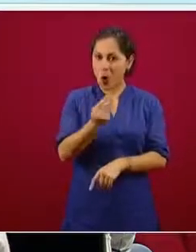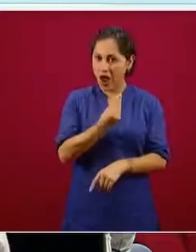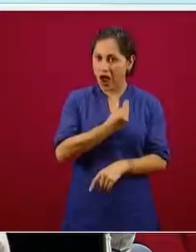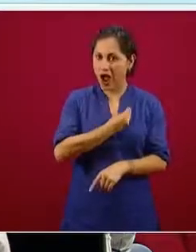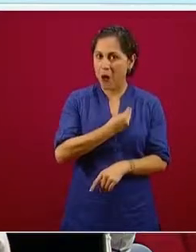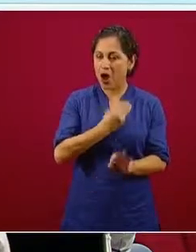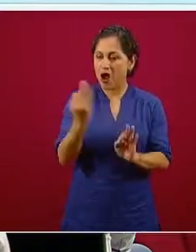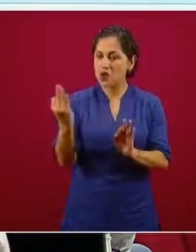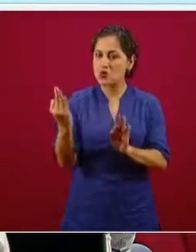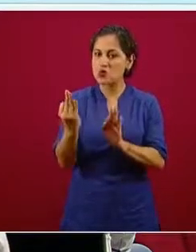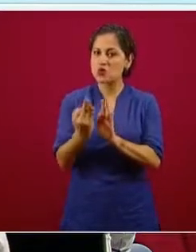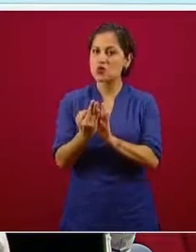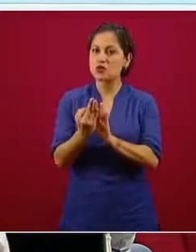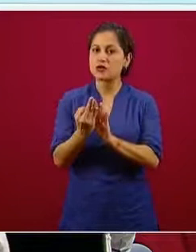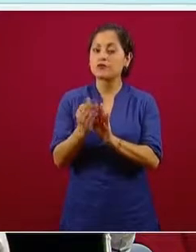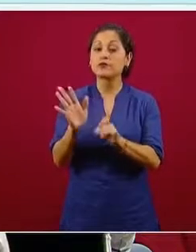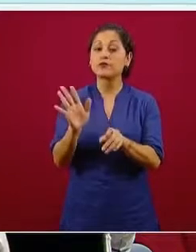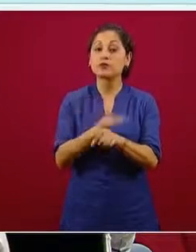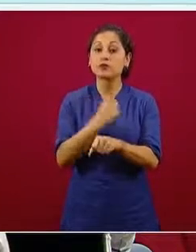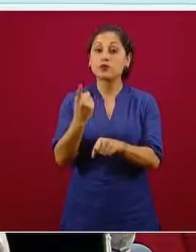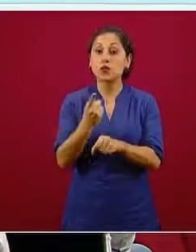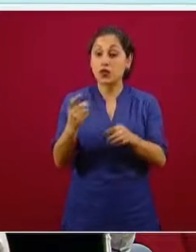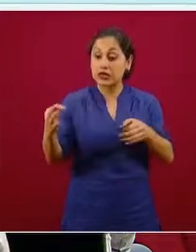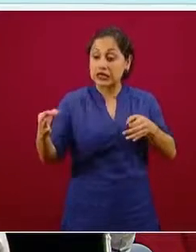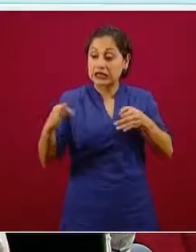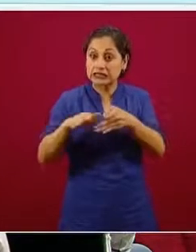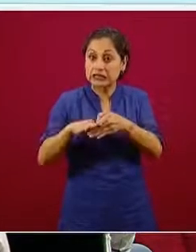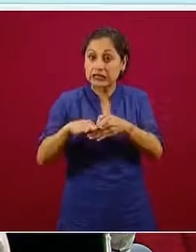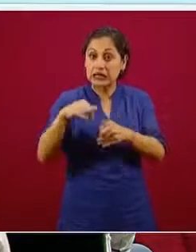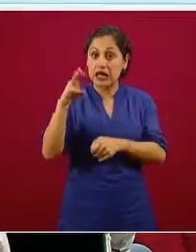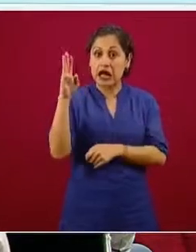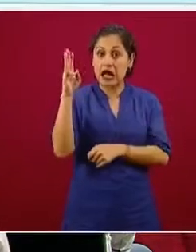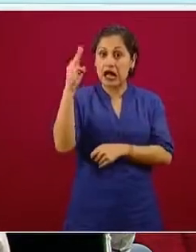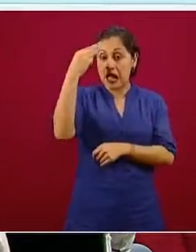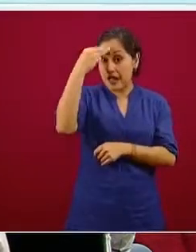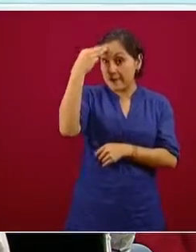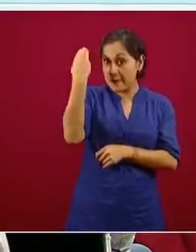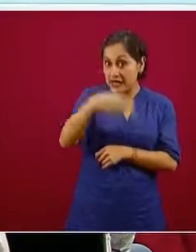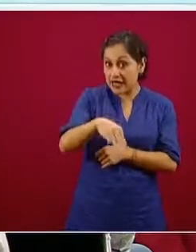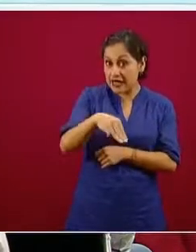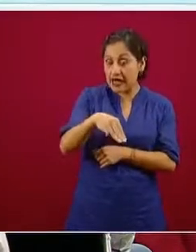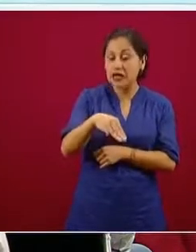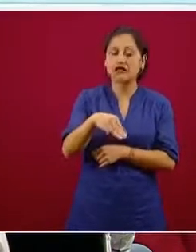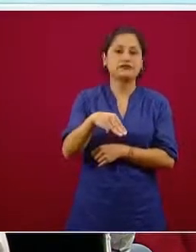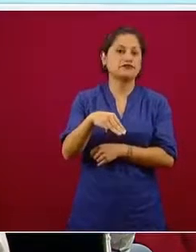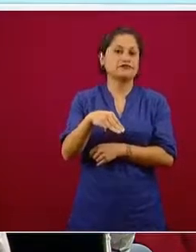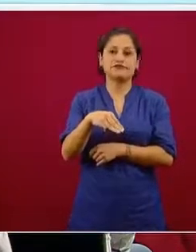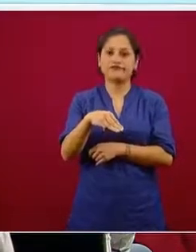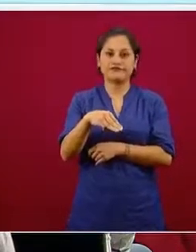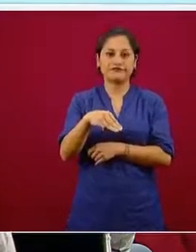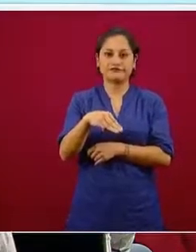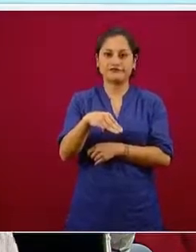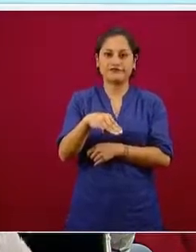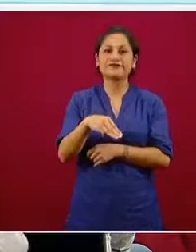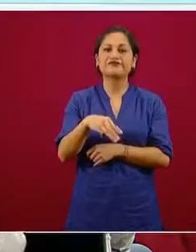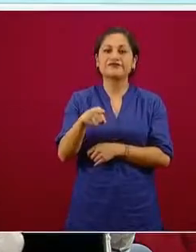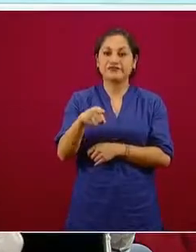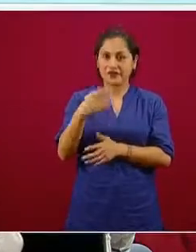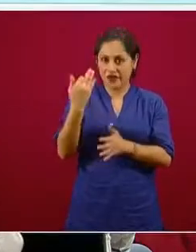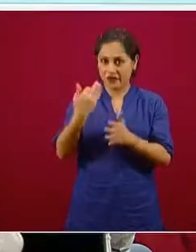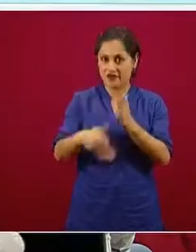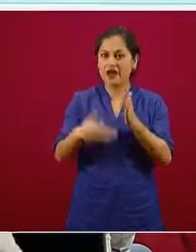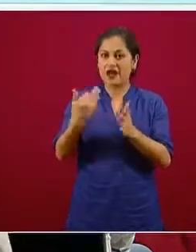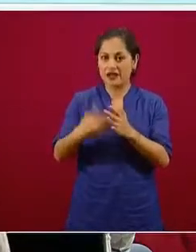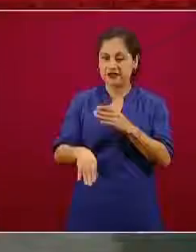porque además Mexicali no está ocurriendo todavía esto. Todavía no está ocurriendo esto. En Mexicali, al contrario, todavía tenemos